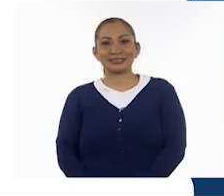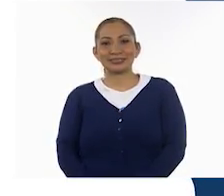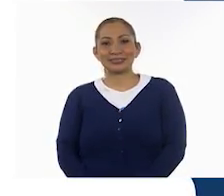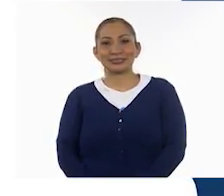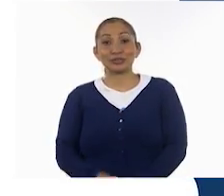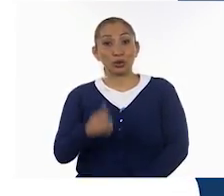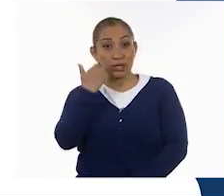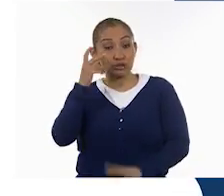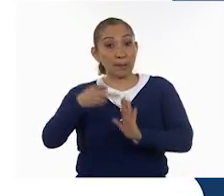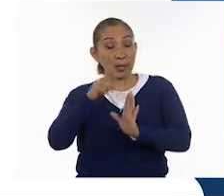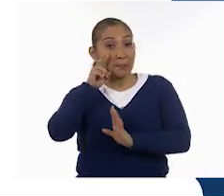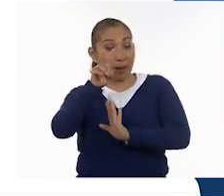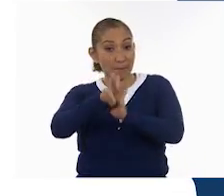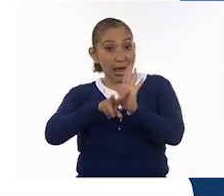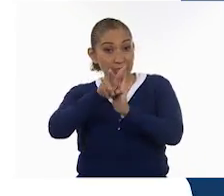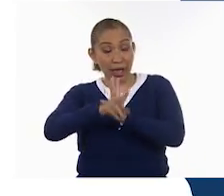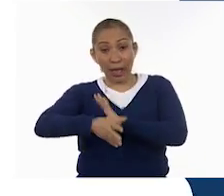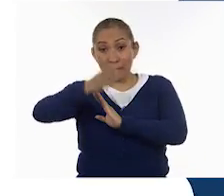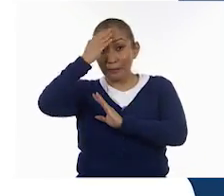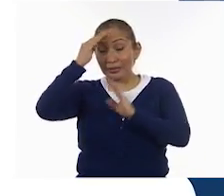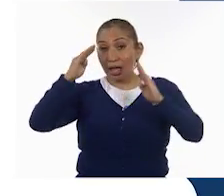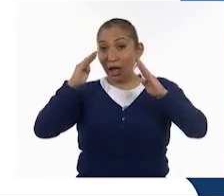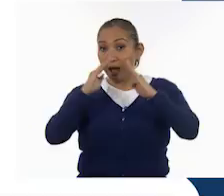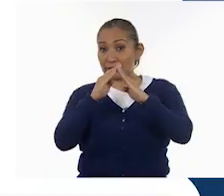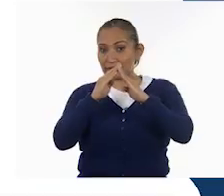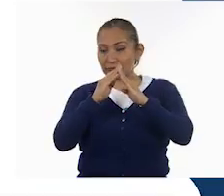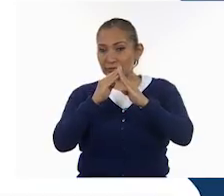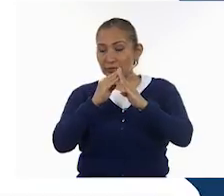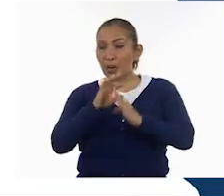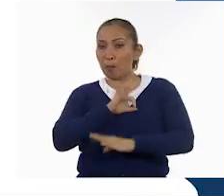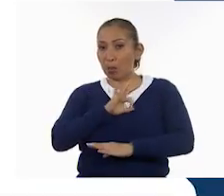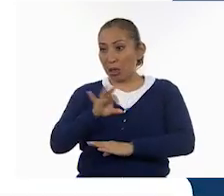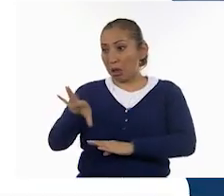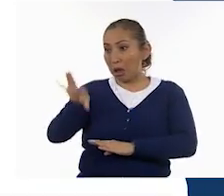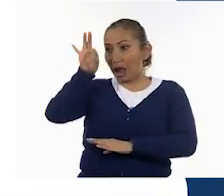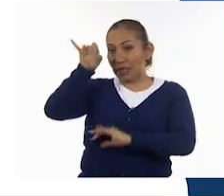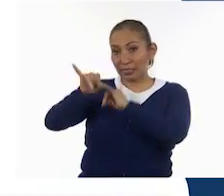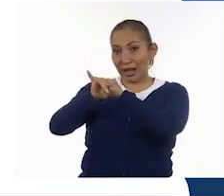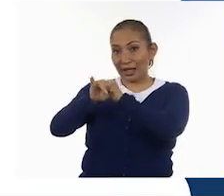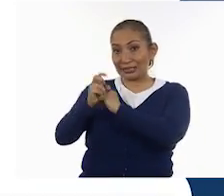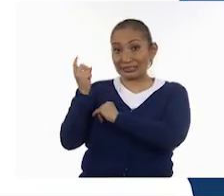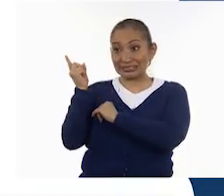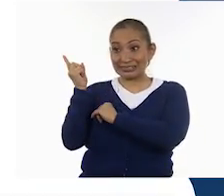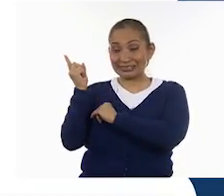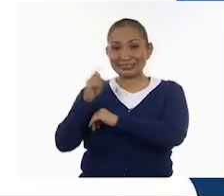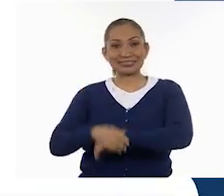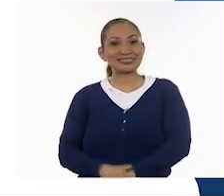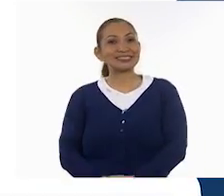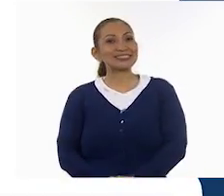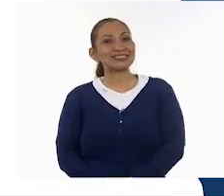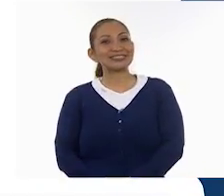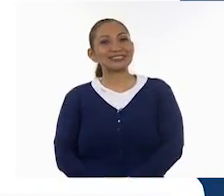conaliteg.cep.gov.mx. Si quieres volver a ver los programas de Aprende en Casa, los puedes encontrar en la siguiente liga: